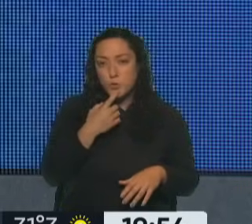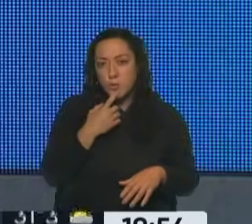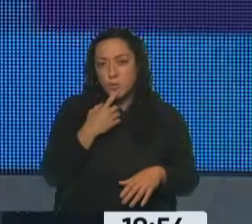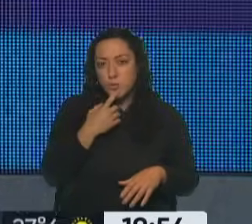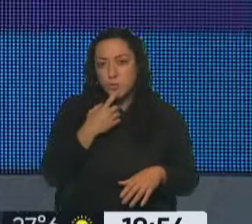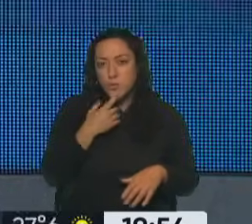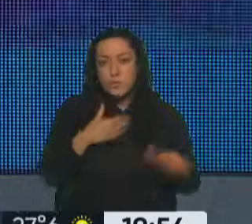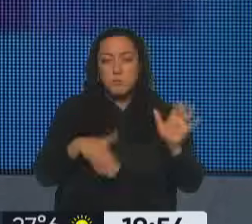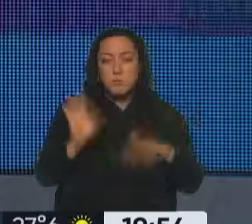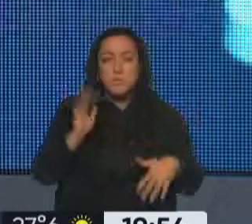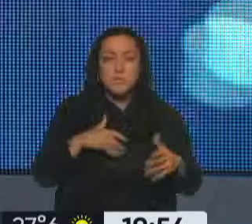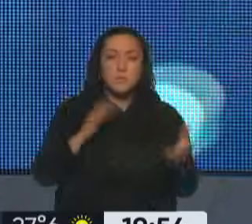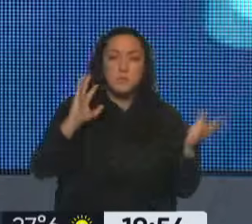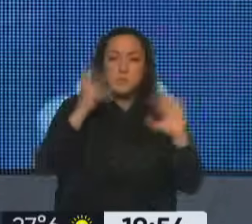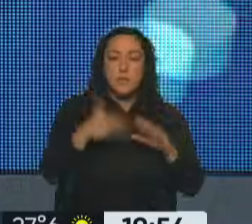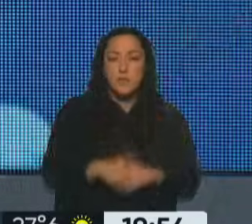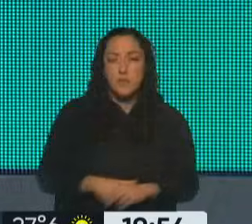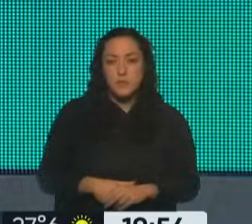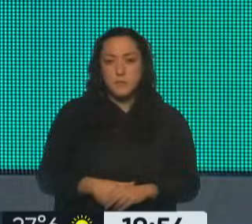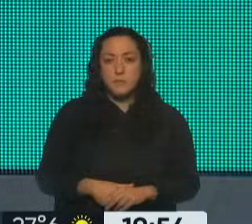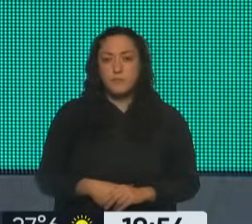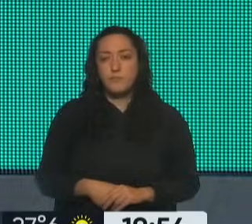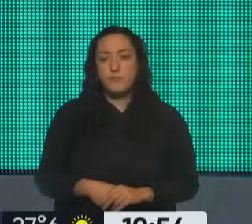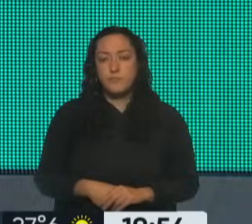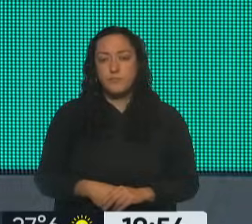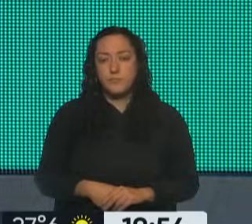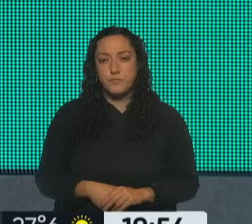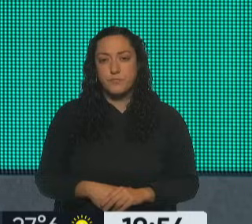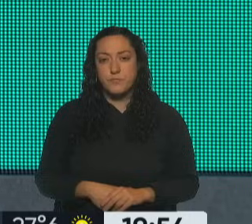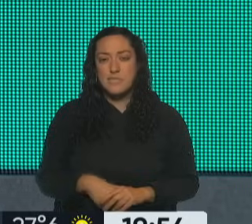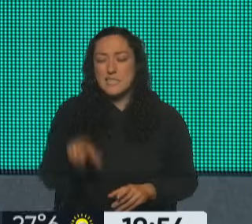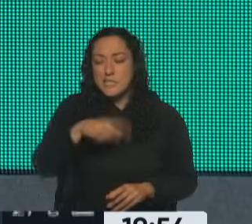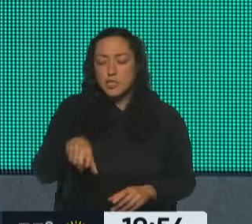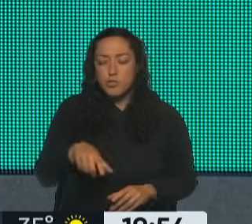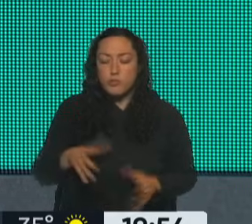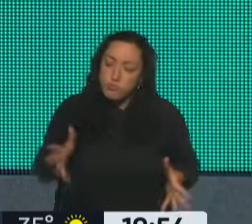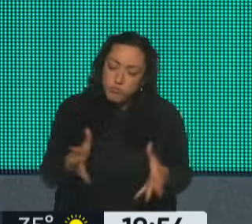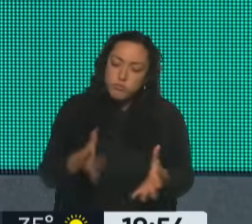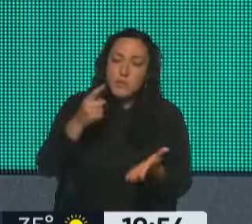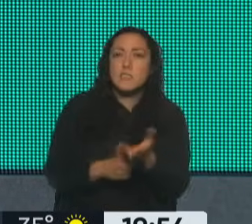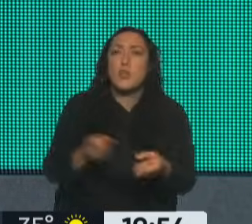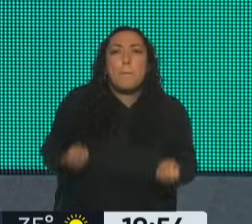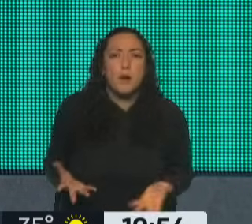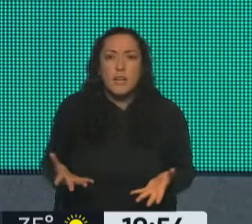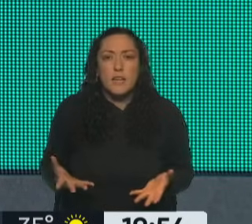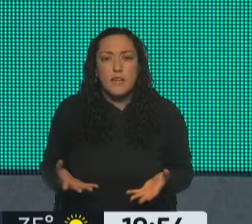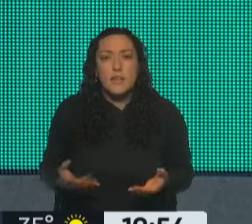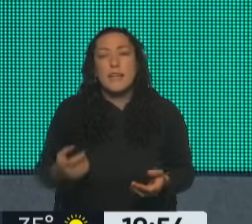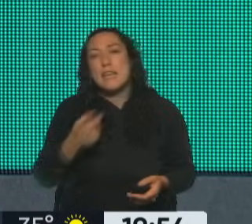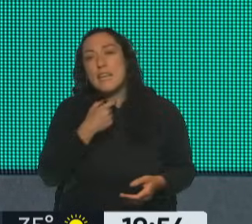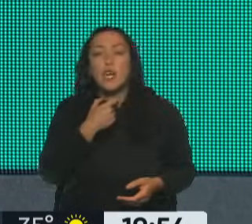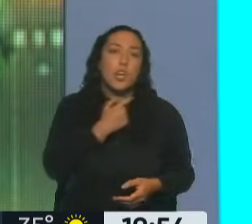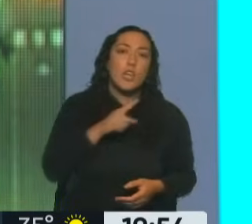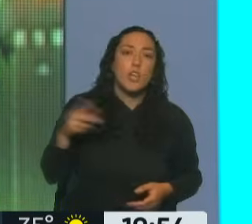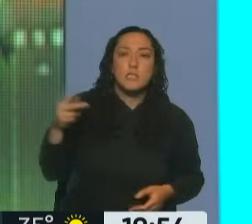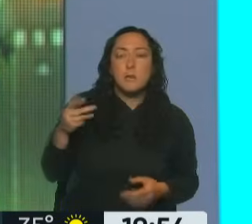todos por quien hoy es presidente electo. ¿Cuál fue el empujón para decir yo quiero, más allá del antagonismo, quiero o no quiero el